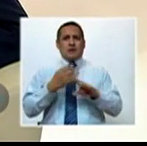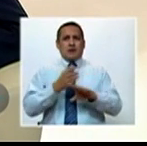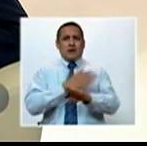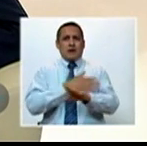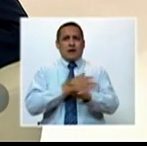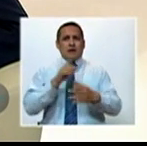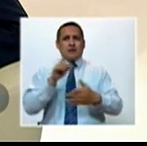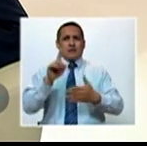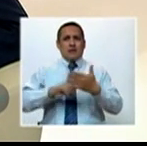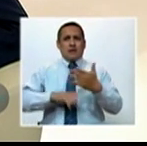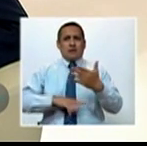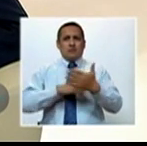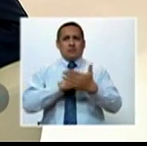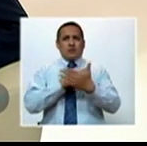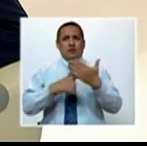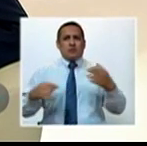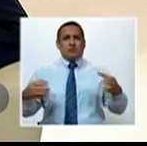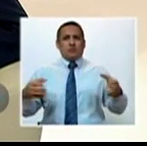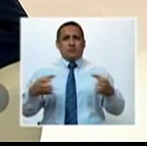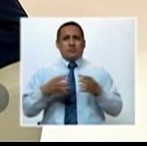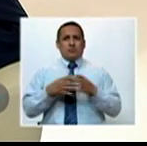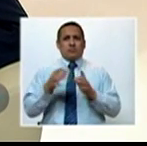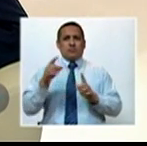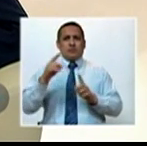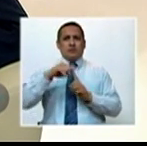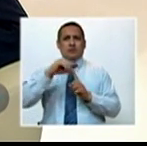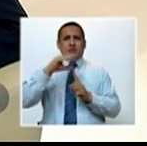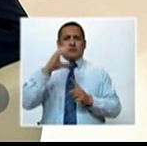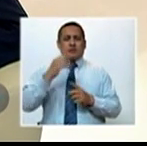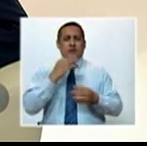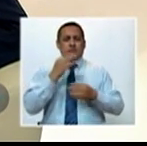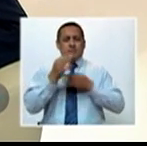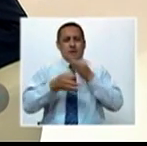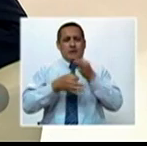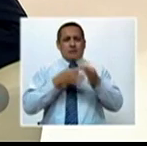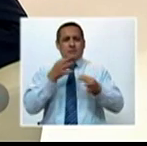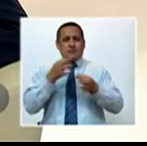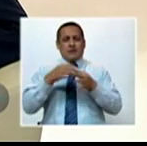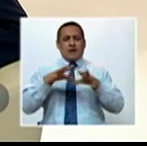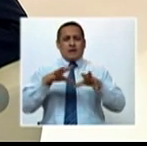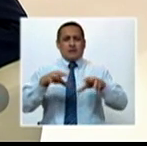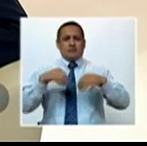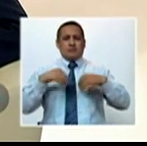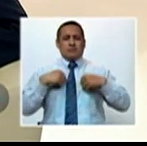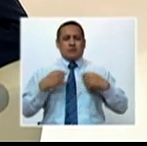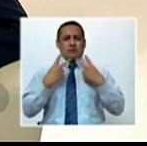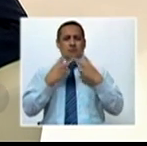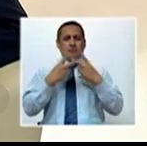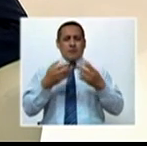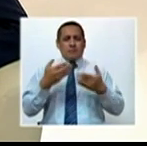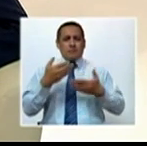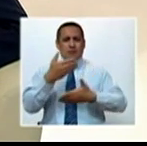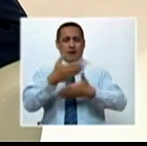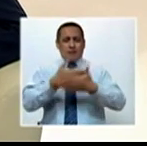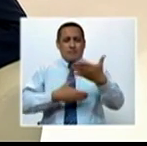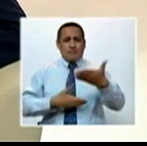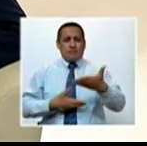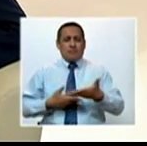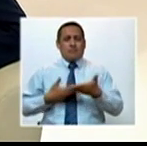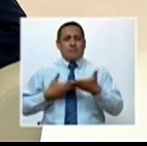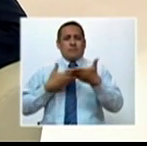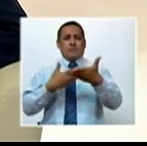encontrar en la jurisprudencia del tribunal casos en los que se declara fundado los habeas corpus, ¿no?